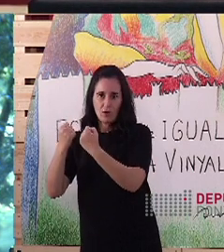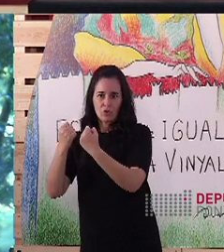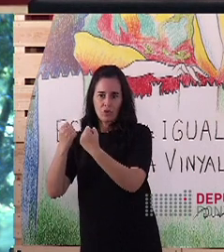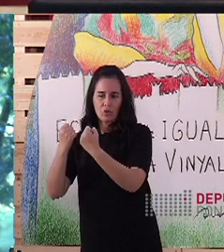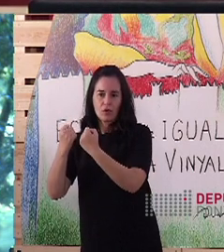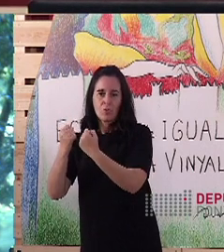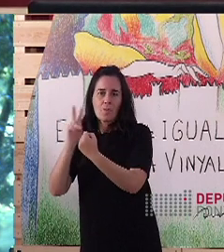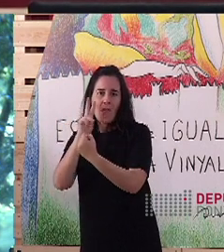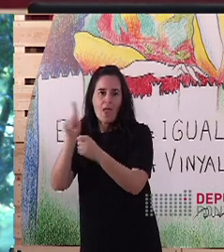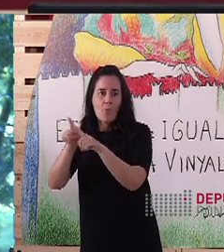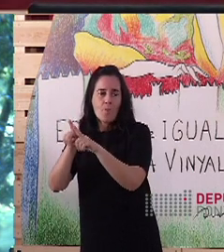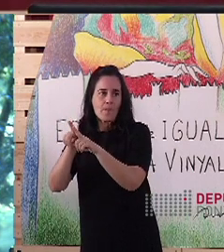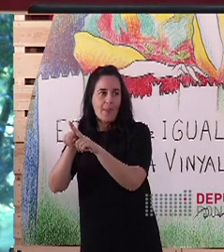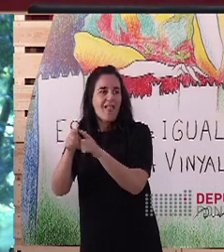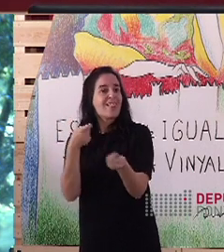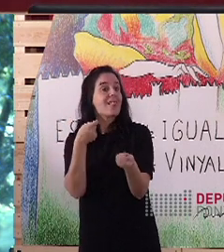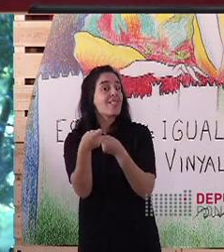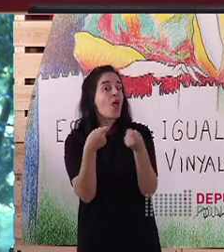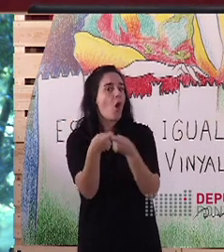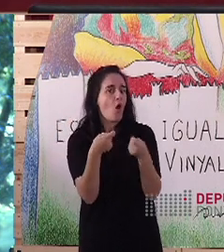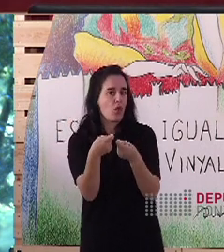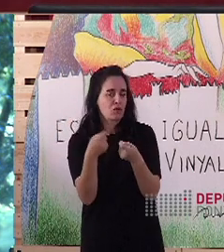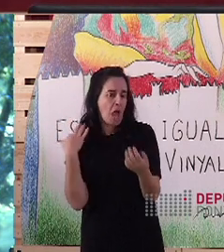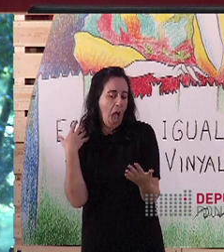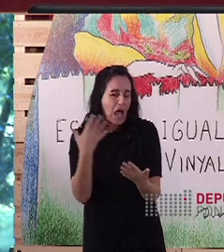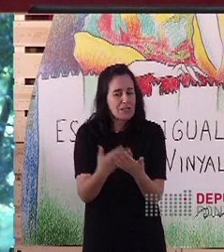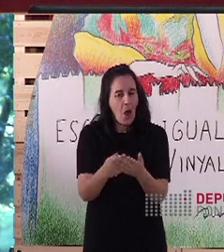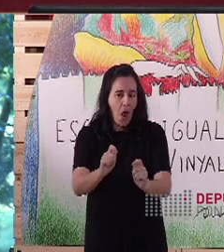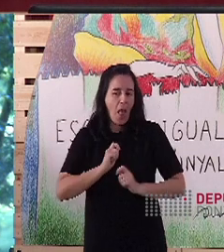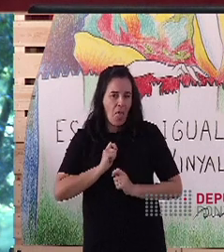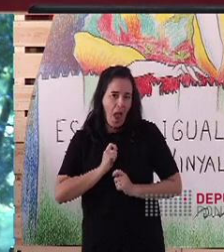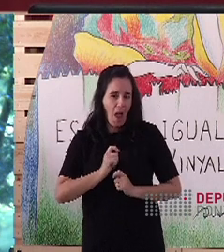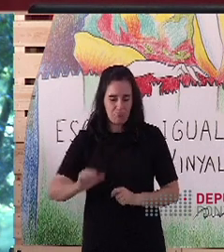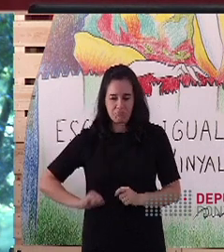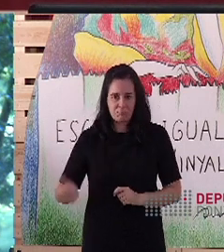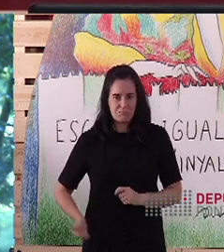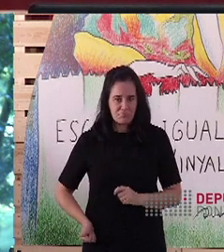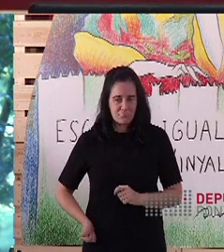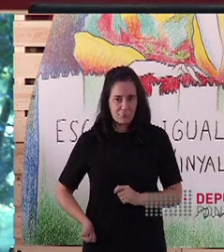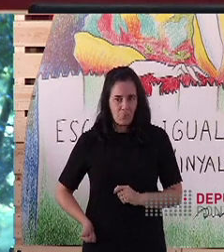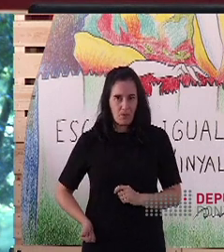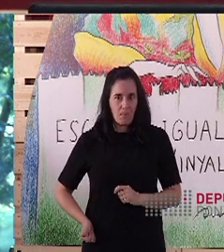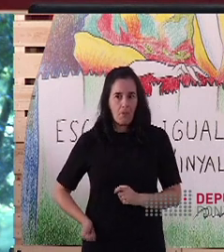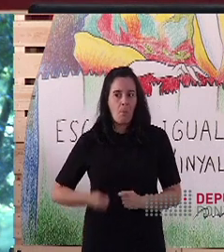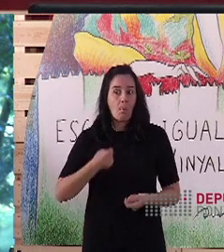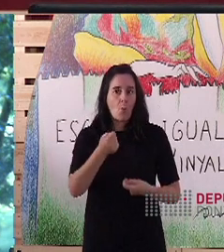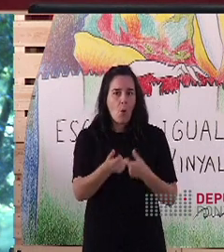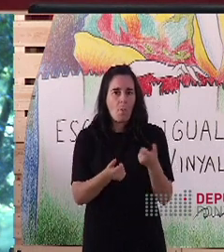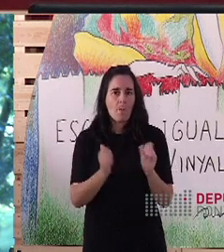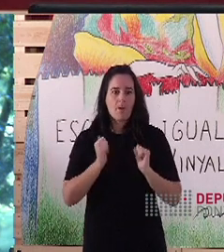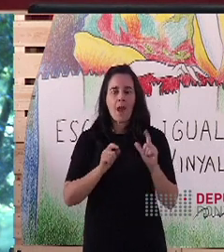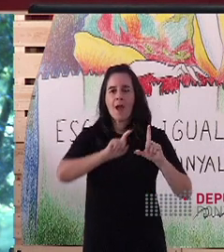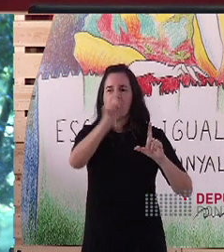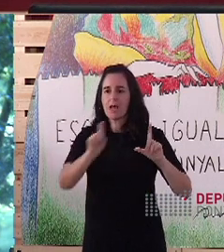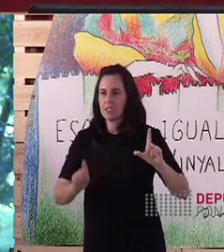los negocios que les habían hecho vivir muy bien hasta ese momento comienzan a experimentar una crisis